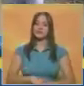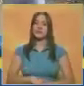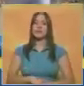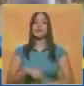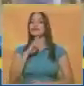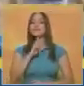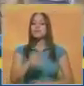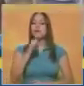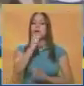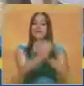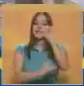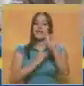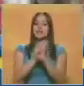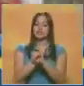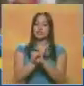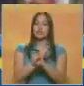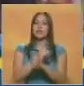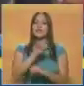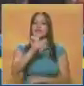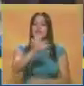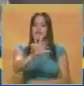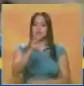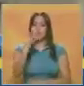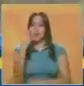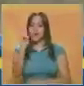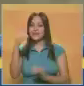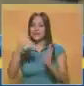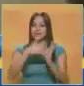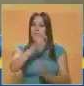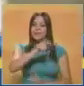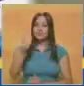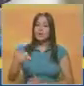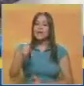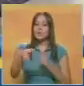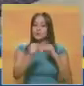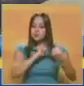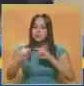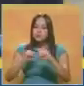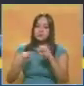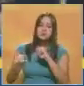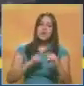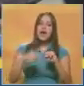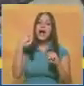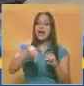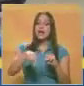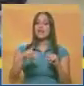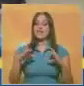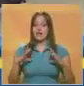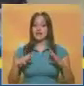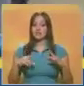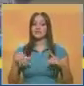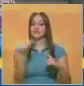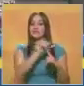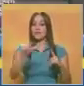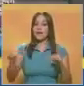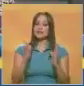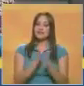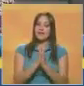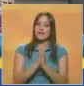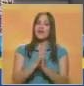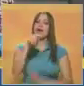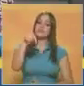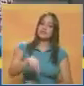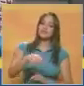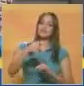maneja el Aeropuerto Internacional de Maiquetía, más de 340.000 pasajeros podrían estar movilizándose durante este asueto de Semana Santa por